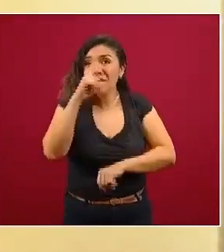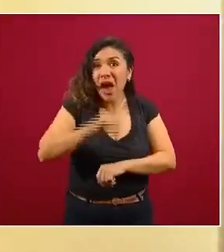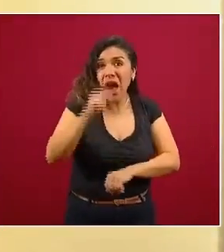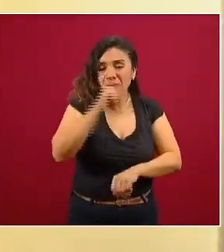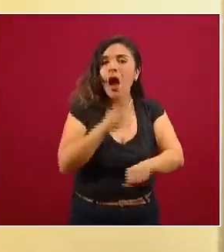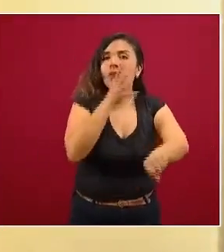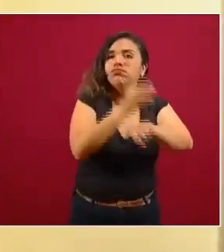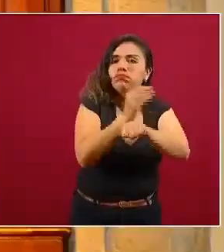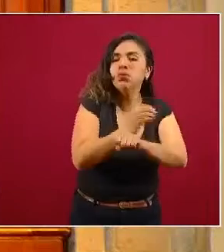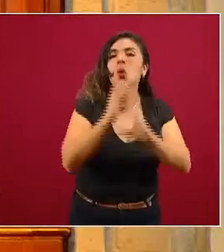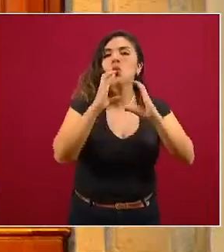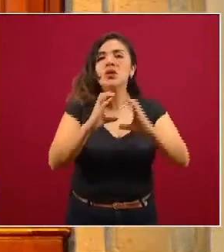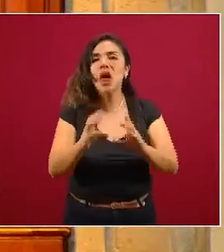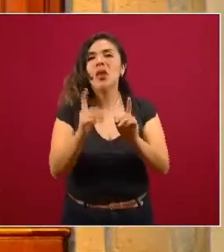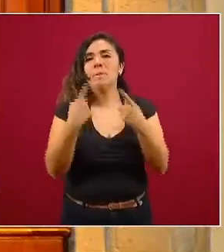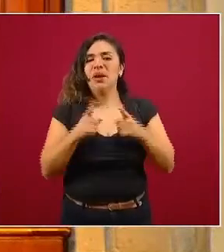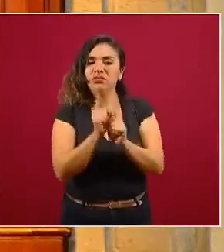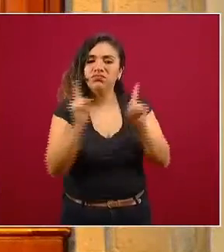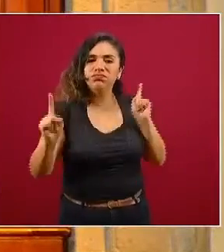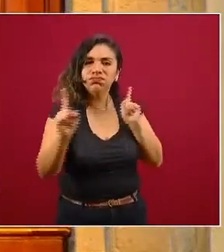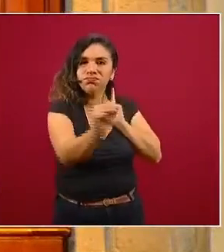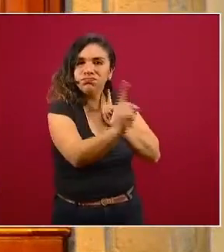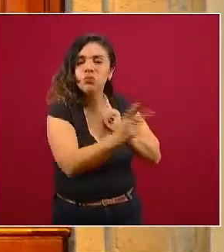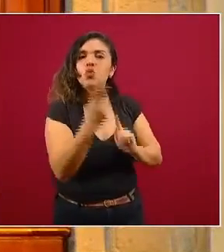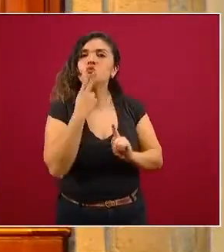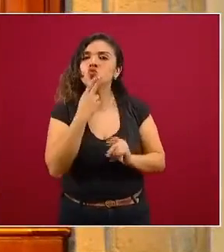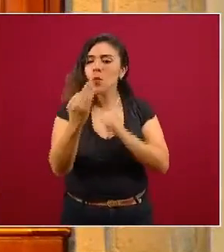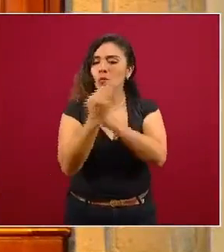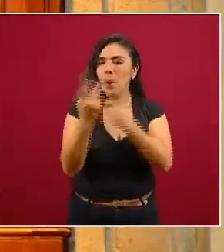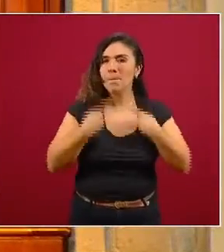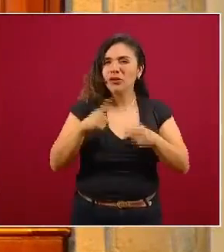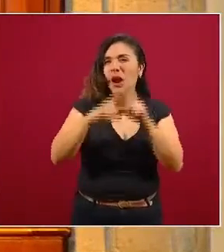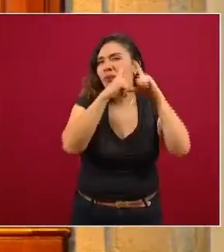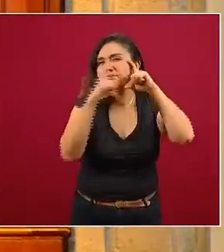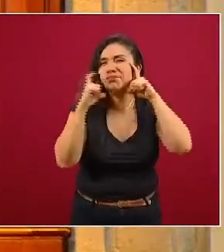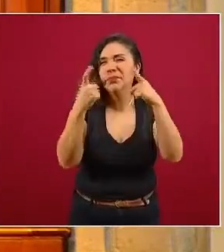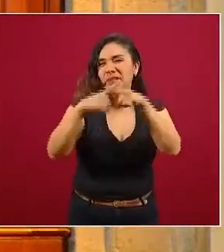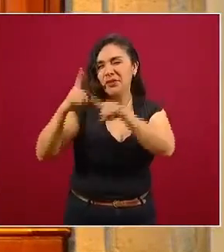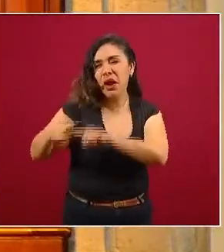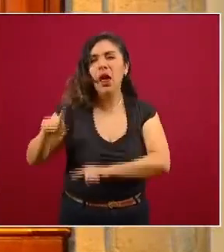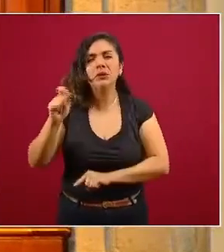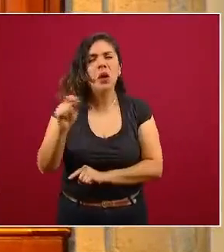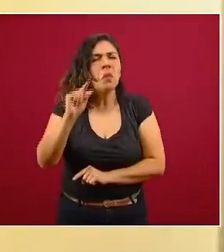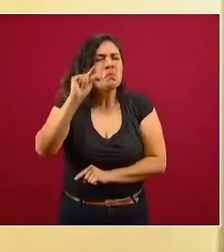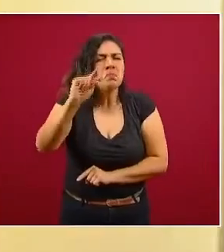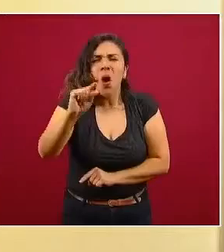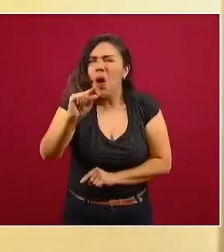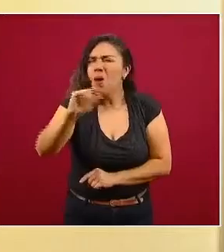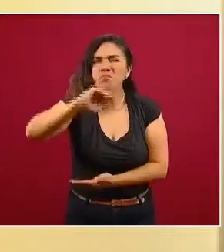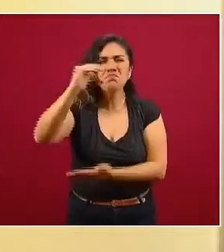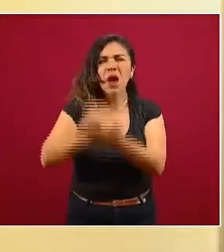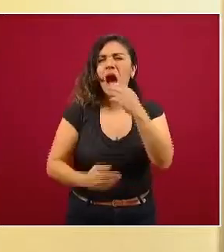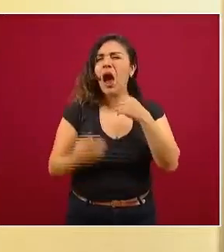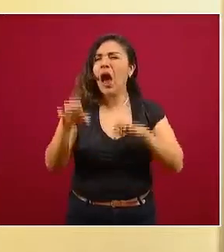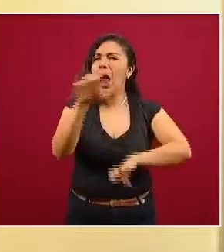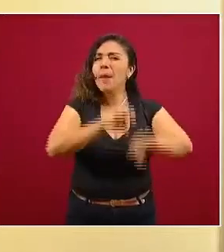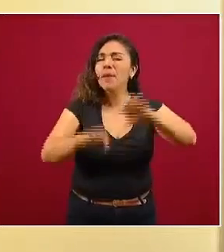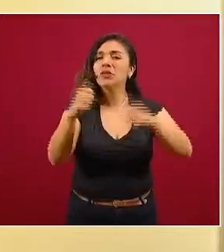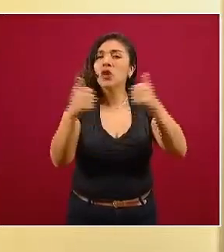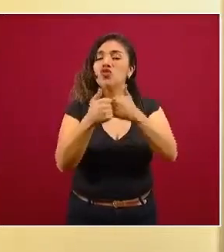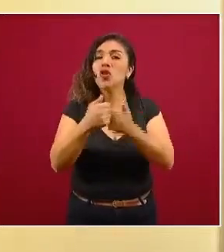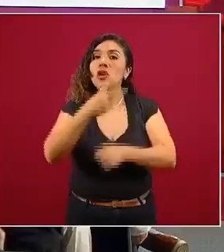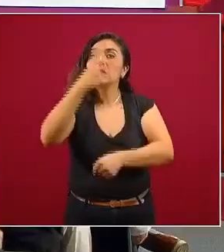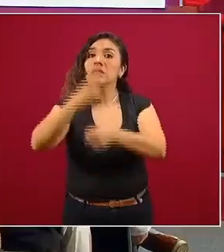filtros, su sana distancia, el uso de protección personal, y que son mínimas las empresas que acaban recibiendo